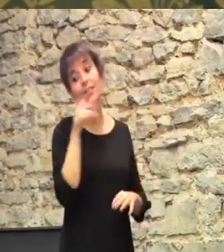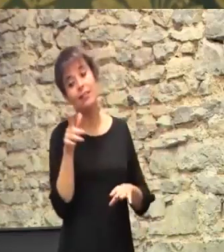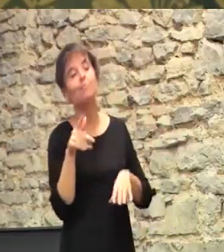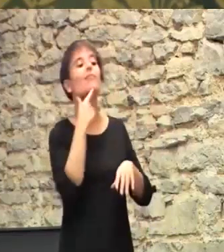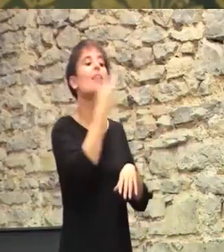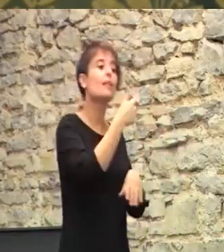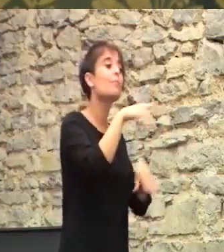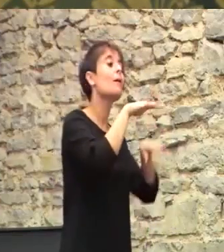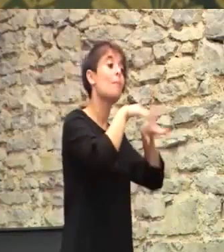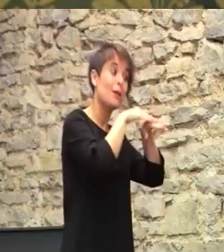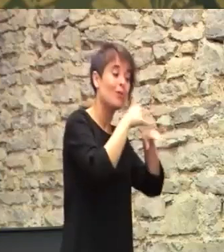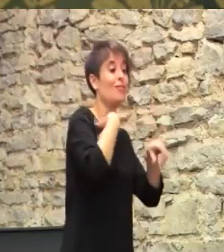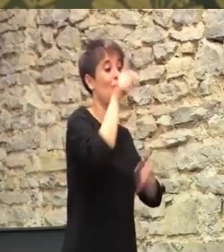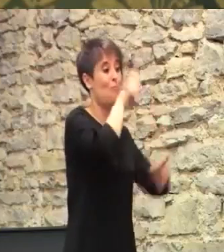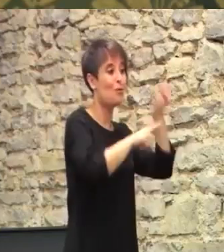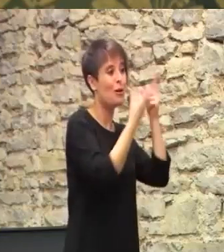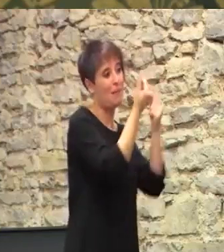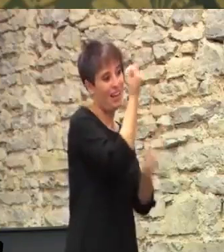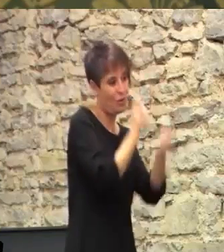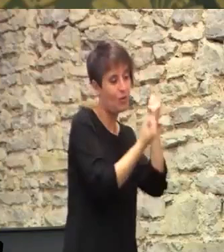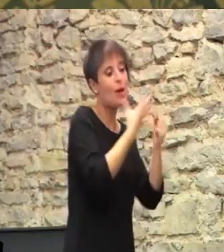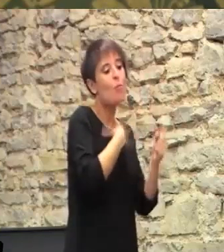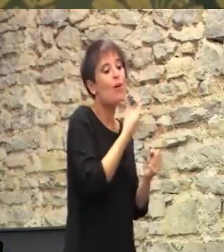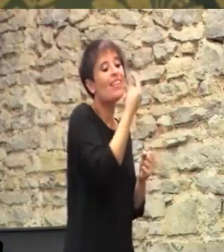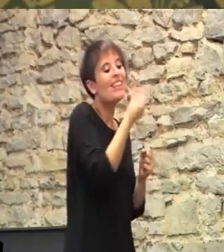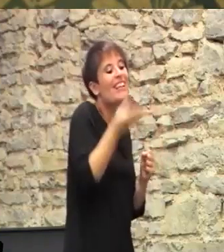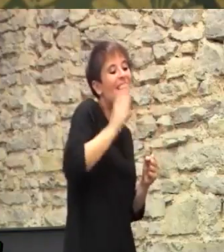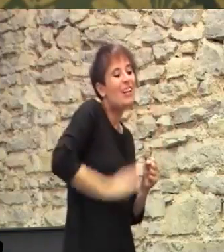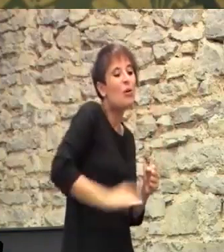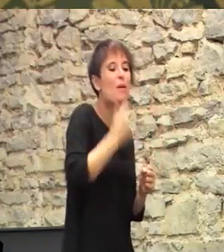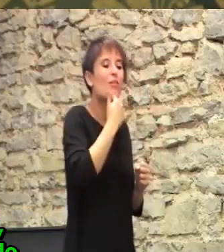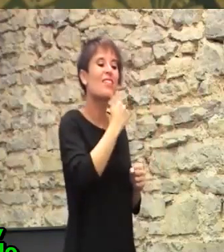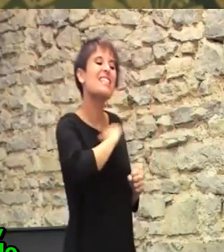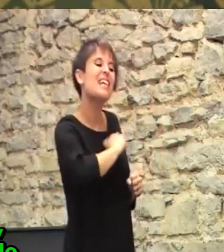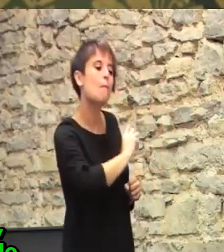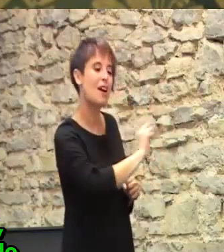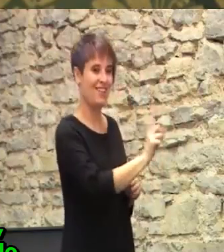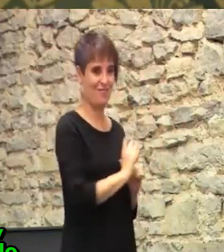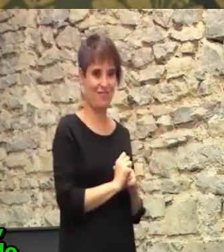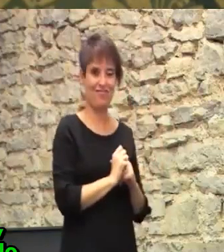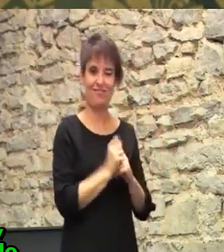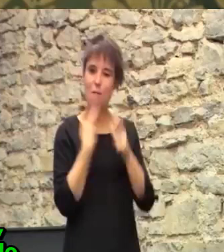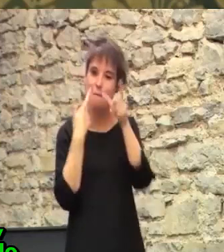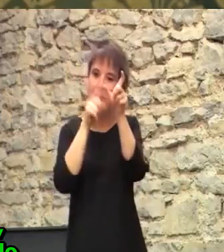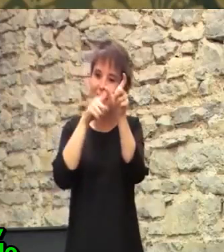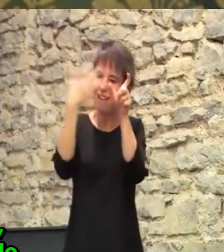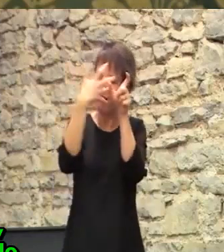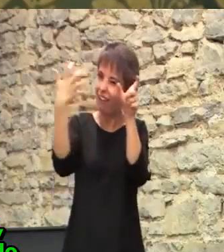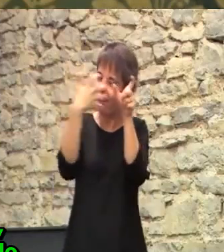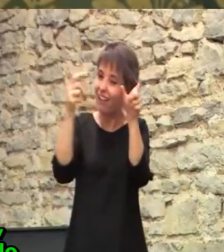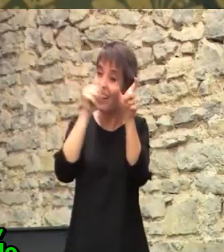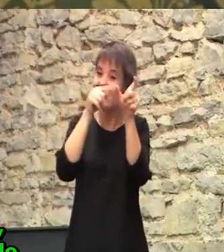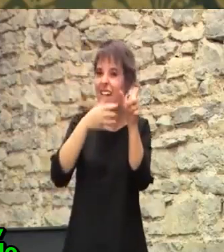económicos usted podría reducir me los honorarios pero no le hubiera dicho no sea mala en esta anécdota que parece tan tan